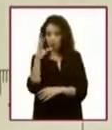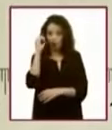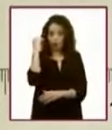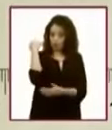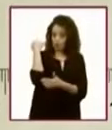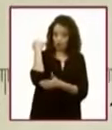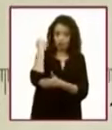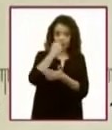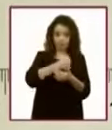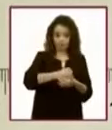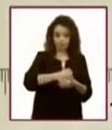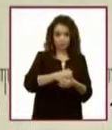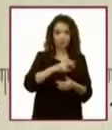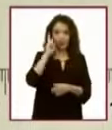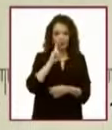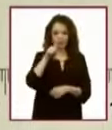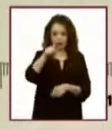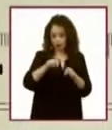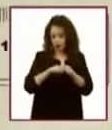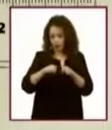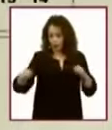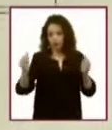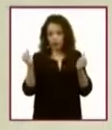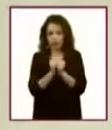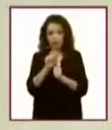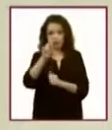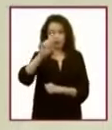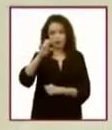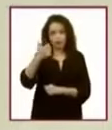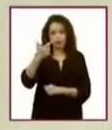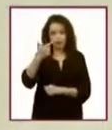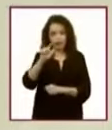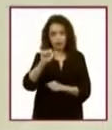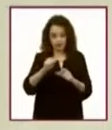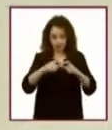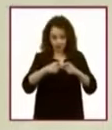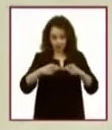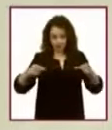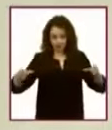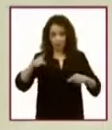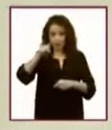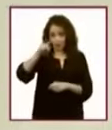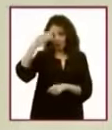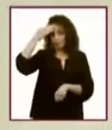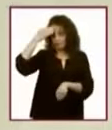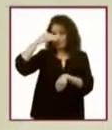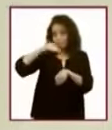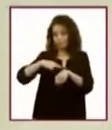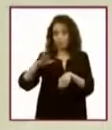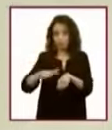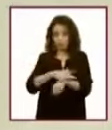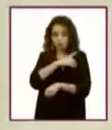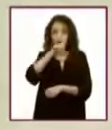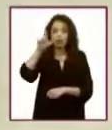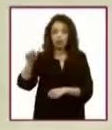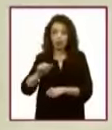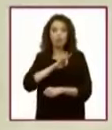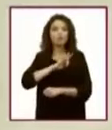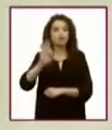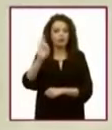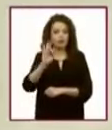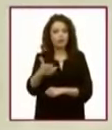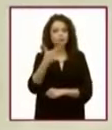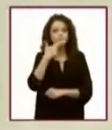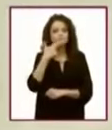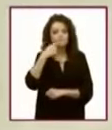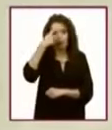Mide todas estas longitudes con una regla y recuérdalas, porque te pueden servir en cualquier momento para tener una